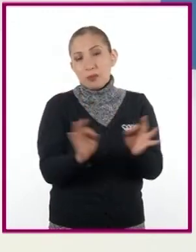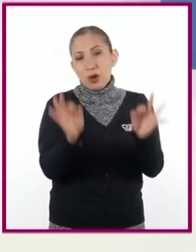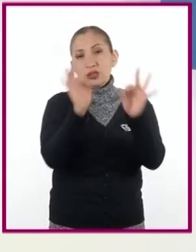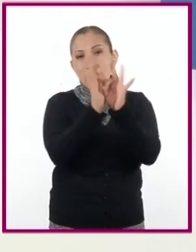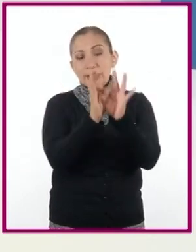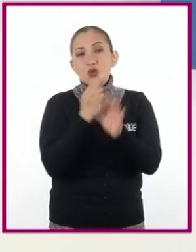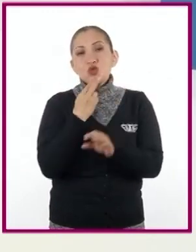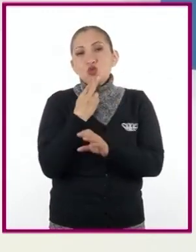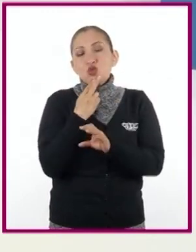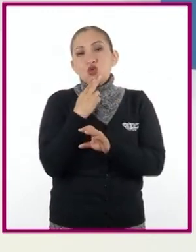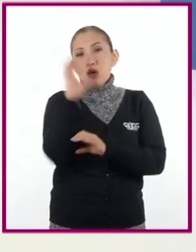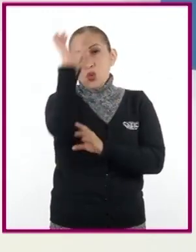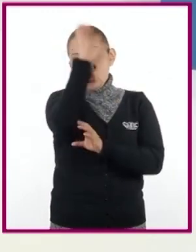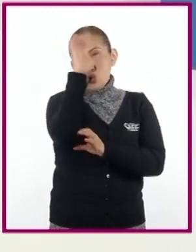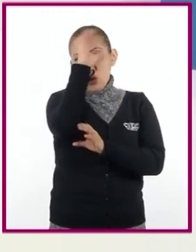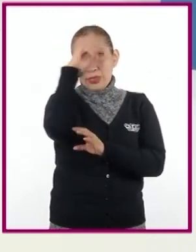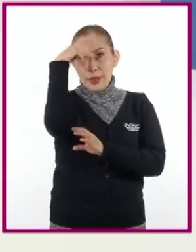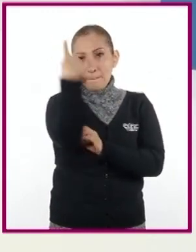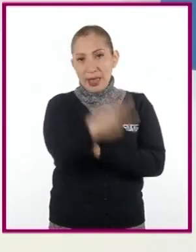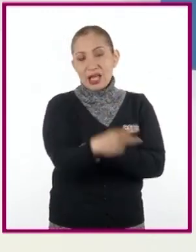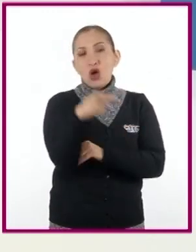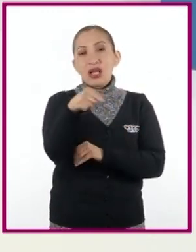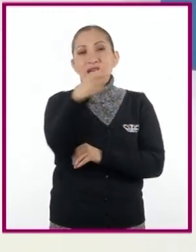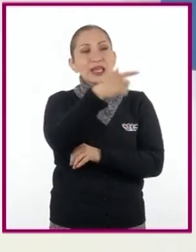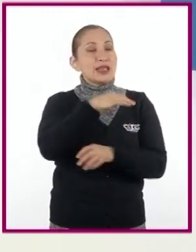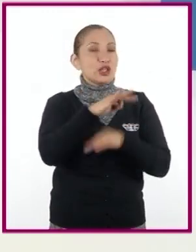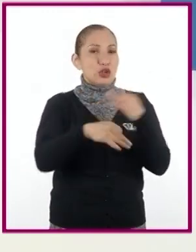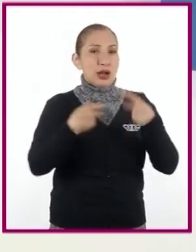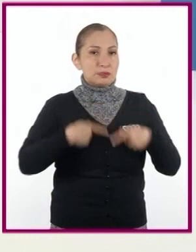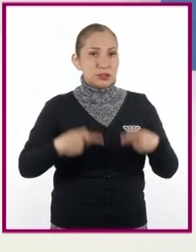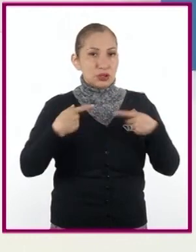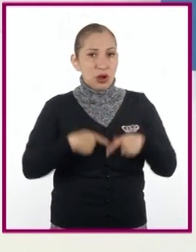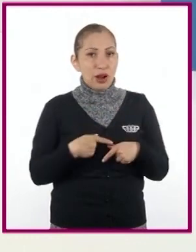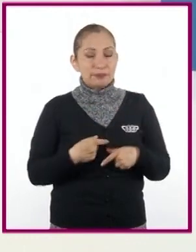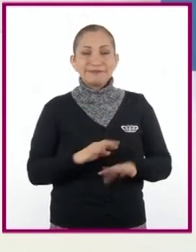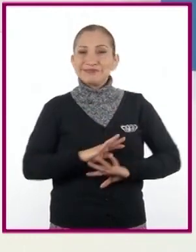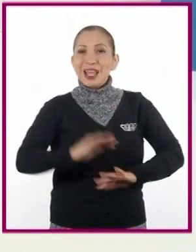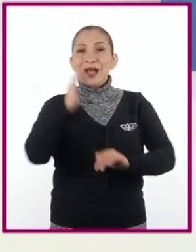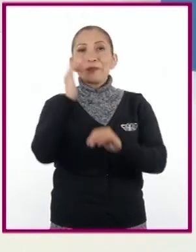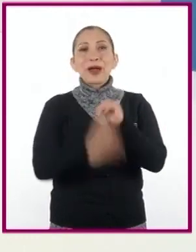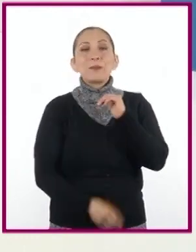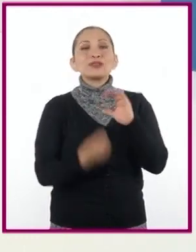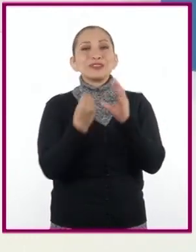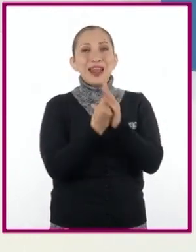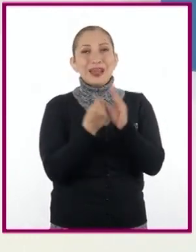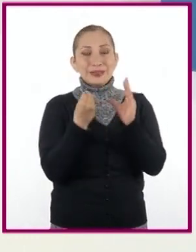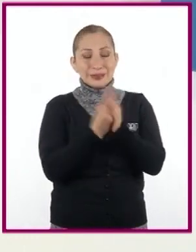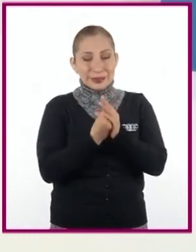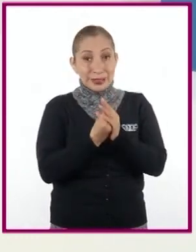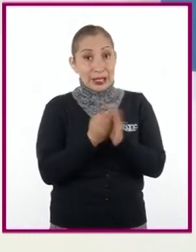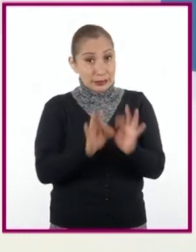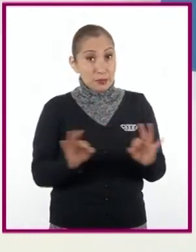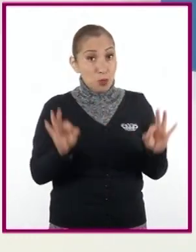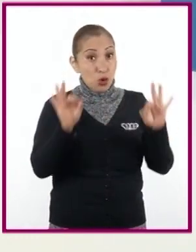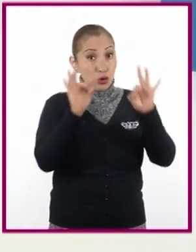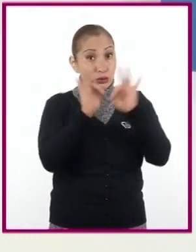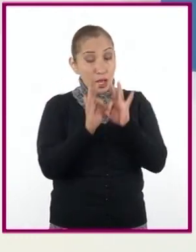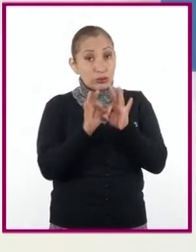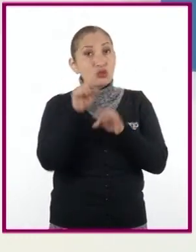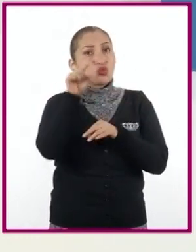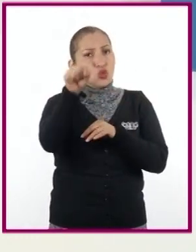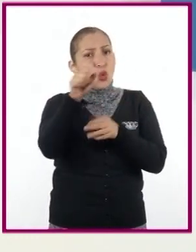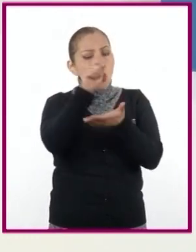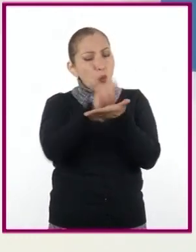del patrimonio cultural de México y de la humanidad. Hemos llegado al final de la sesión. Es importante que